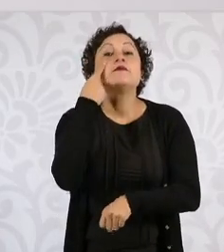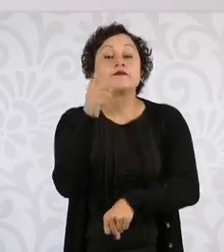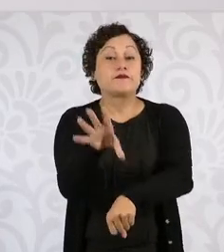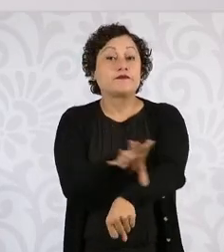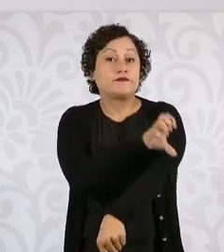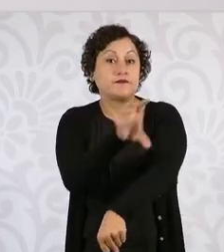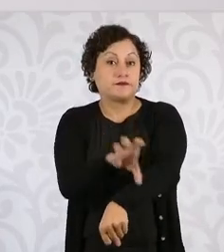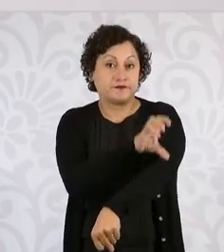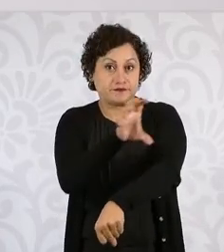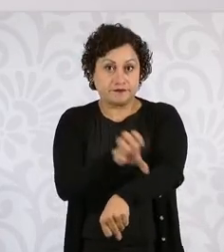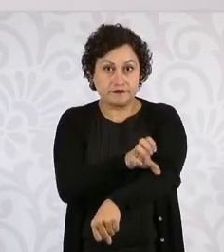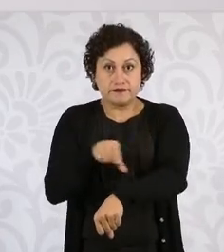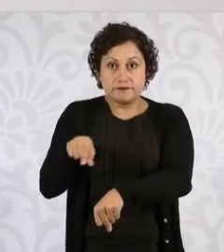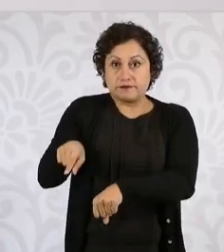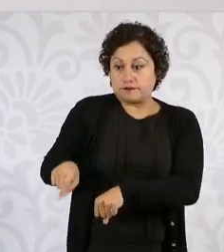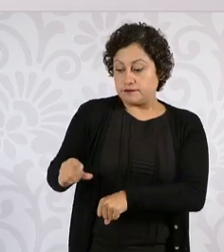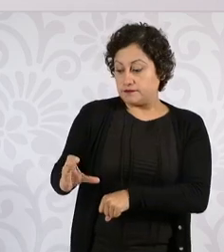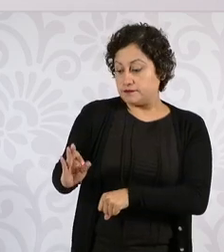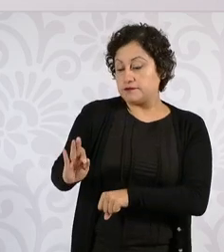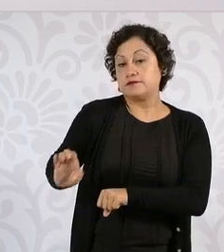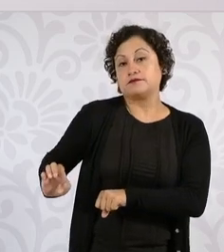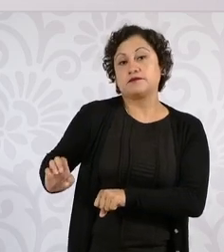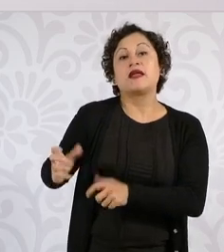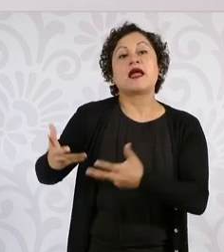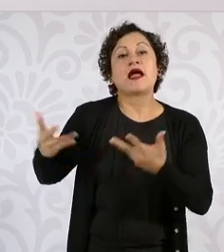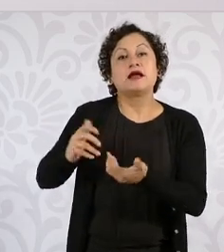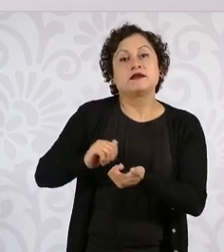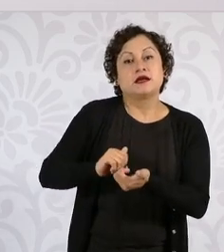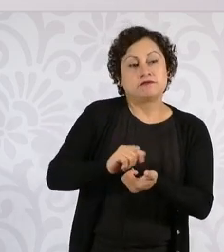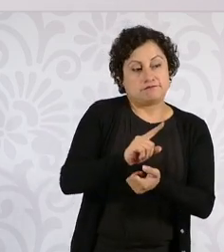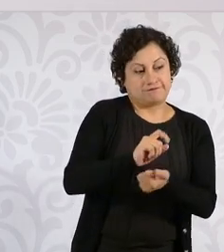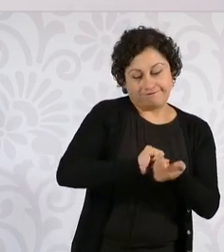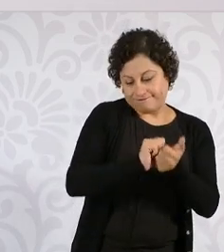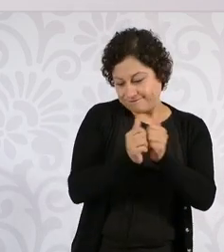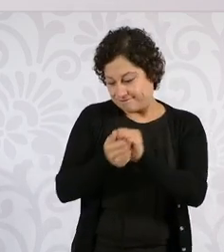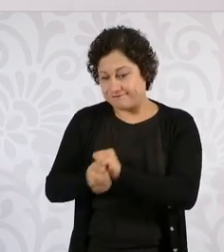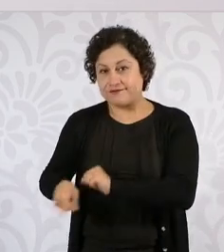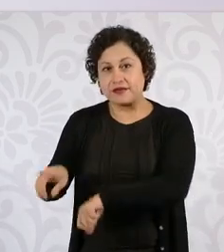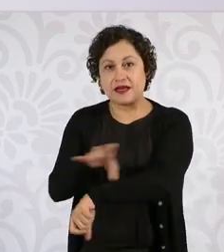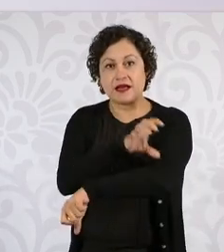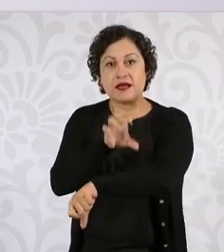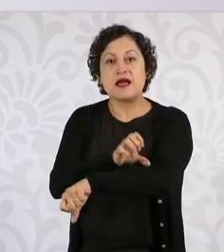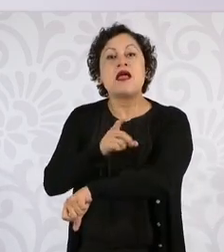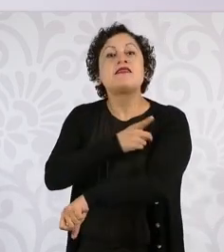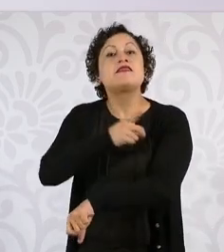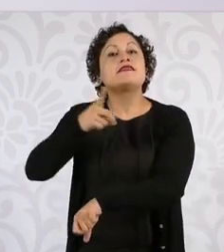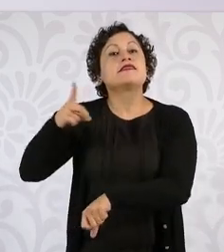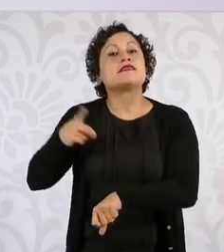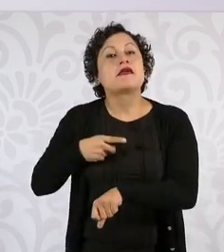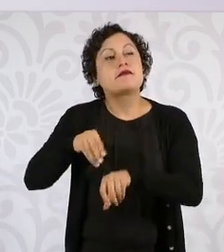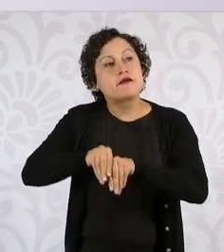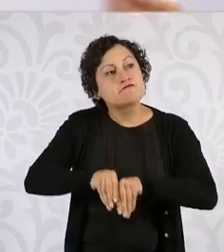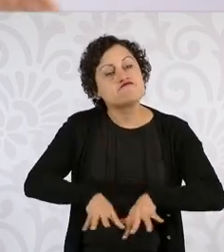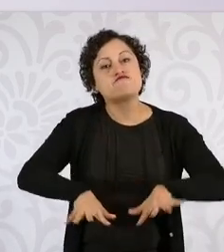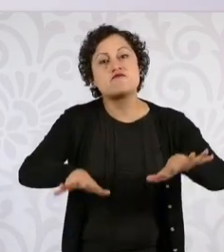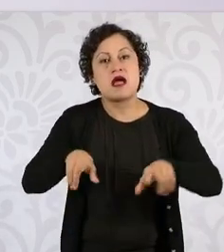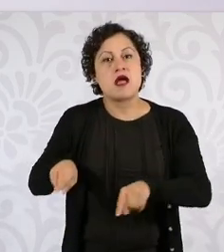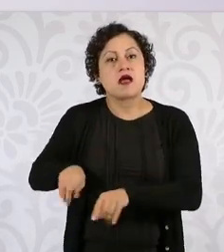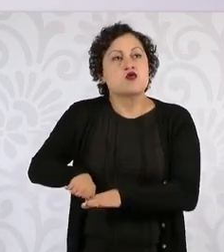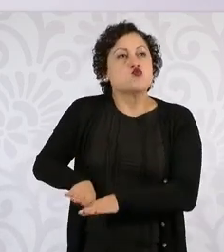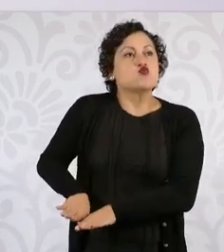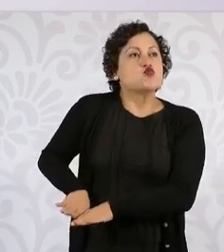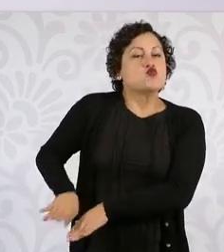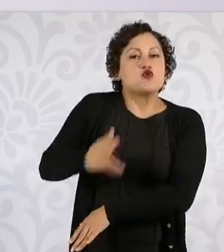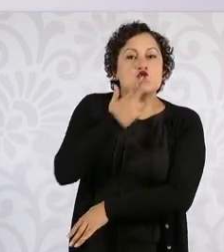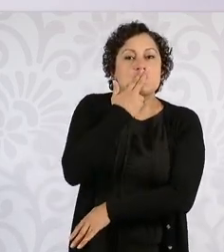en cuanto se genera, se tiene que consumir, no, prácticamente no se almacena. Entonces, ¿quién